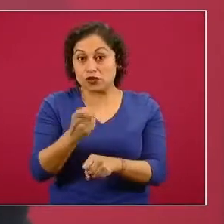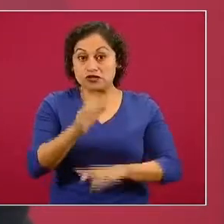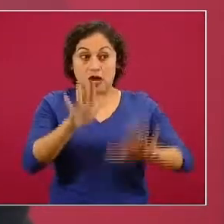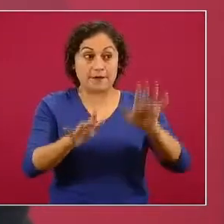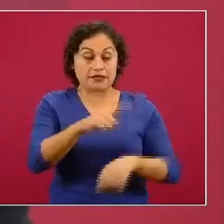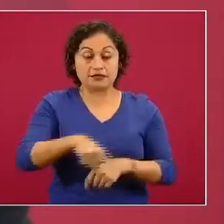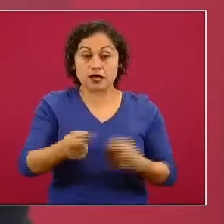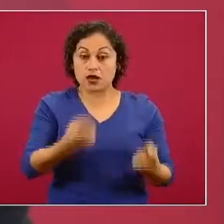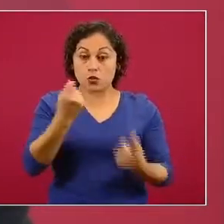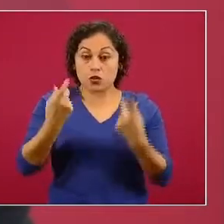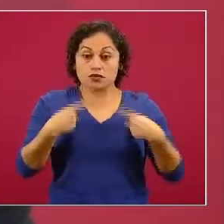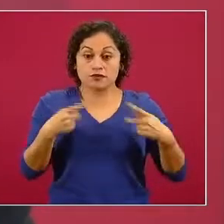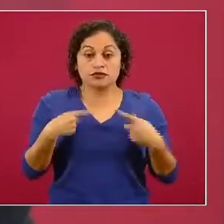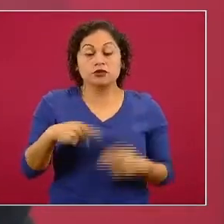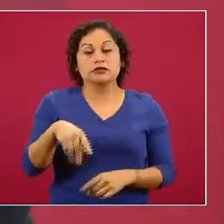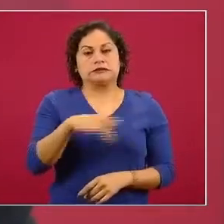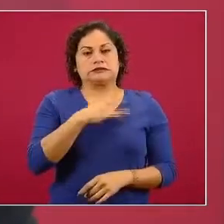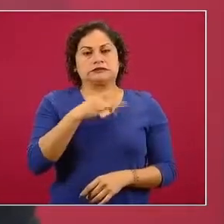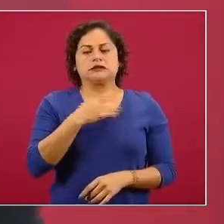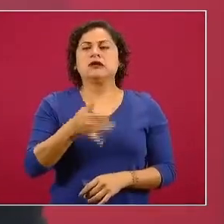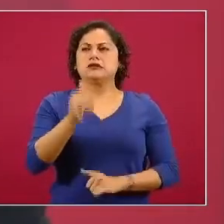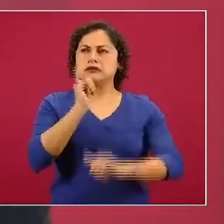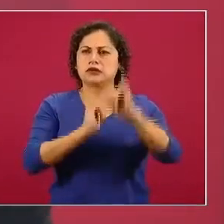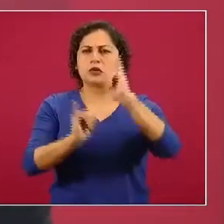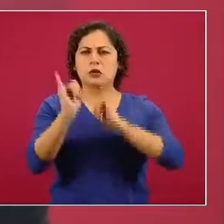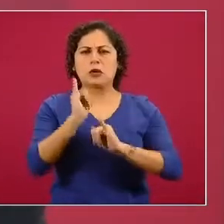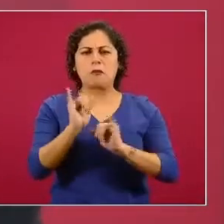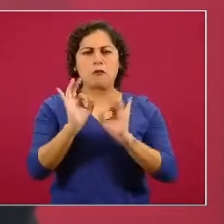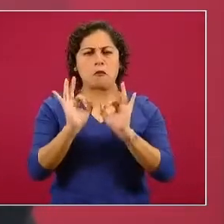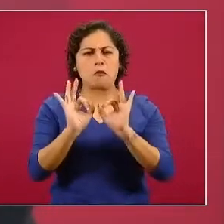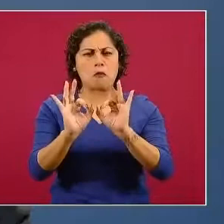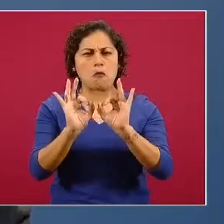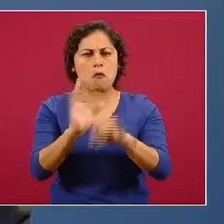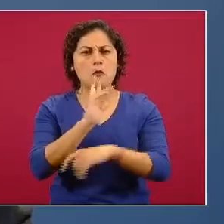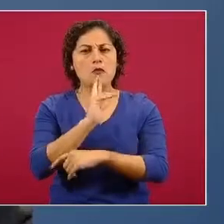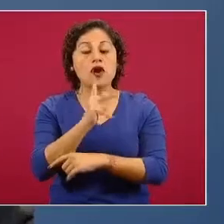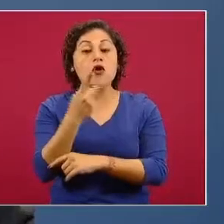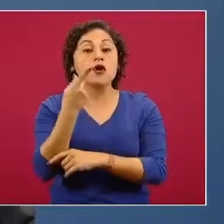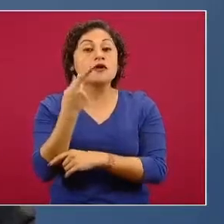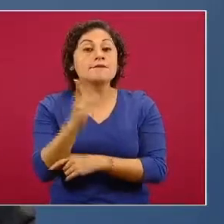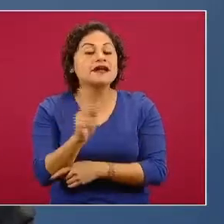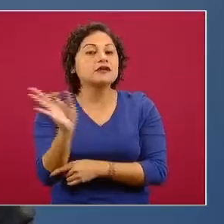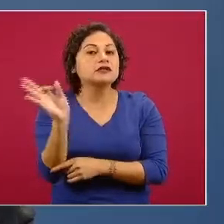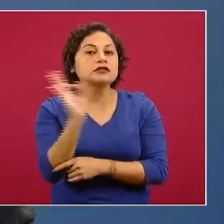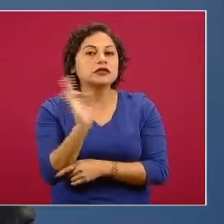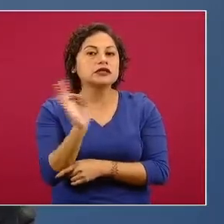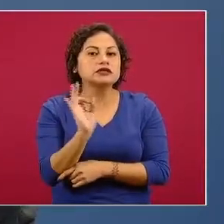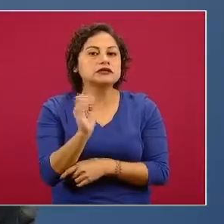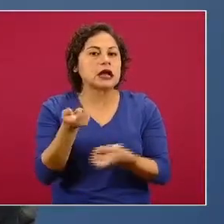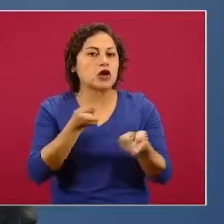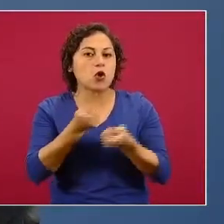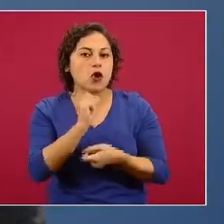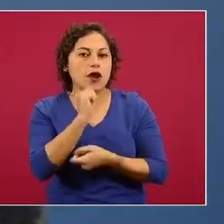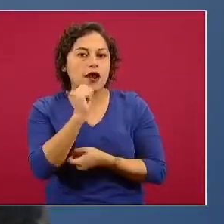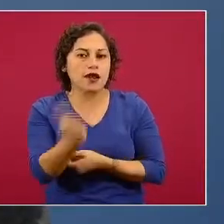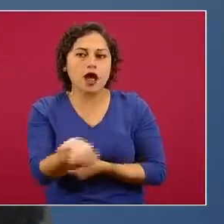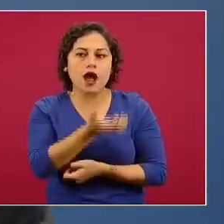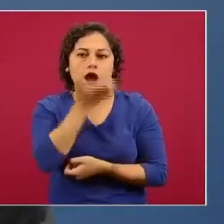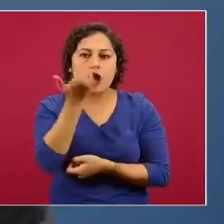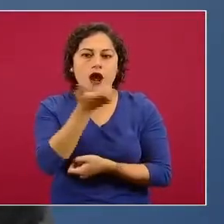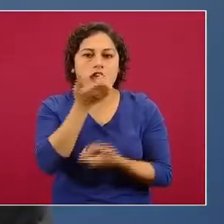para quitarme estos síntomas, probablemente, y si no hay un control, puedo caer por completo ya en